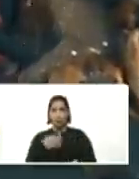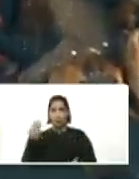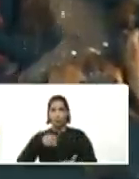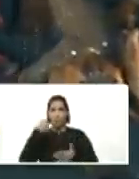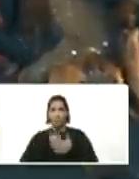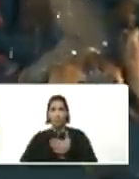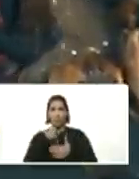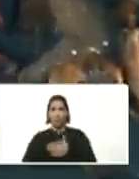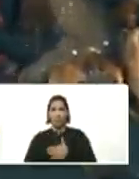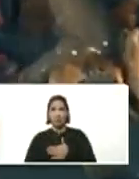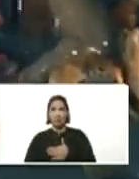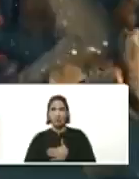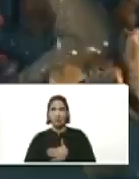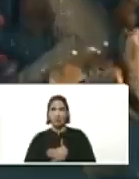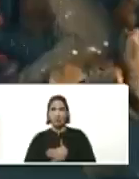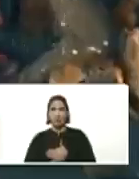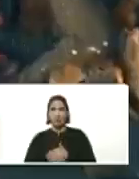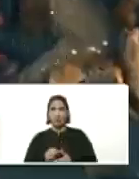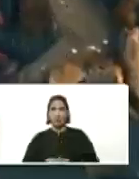Gustavo Pereira.